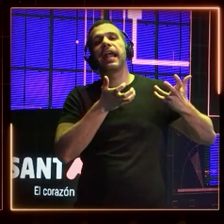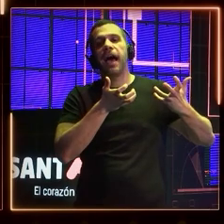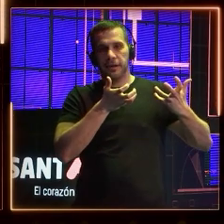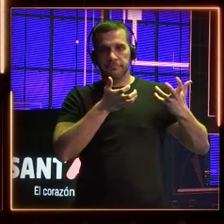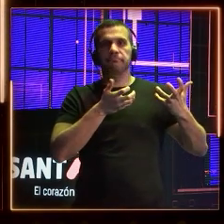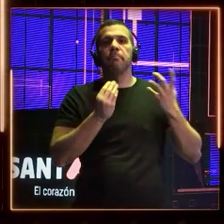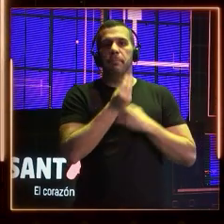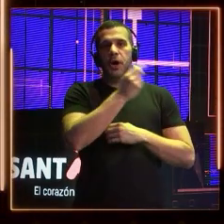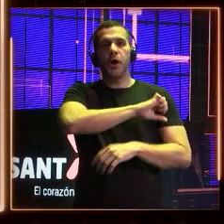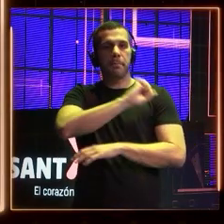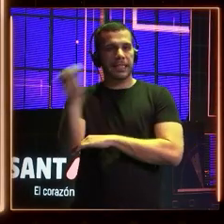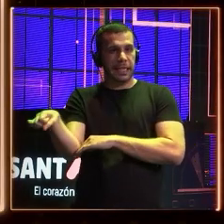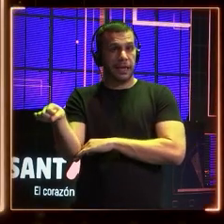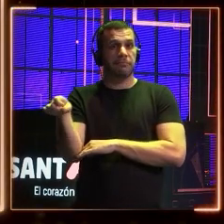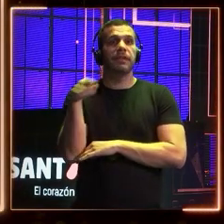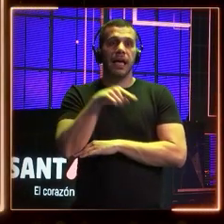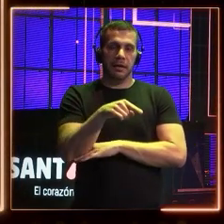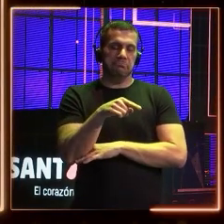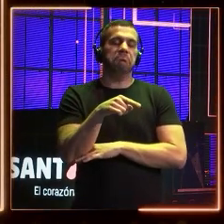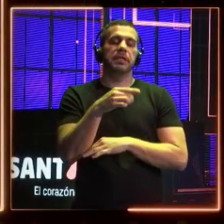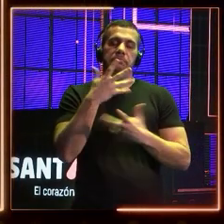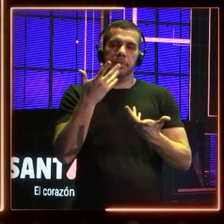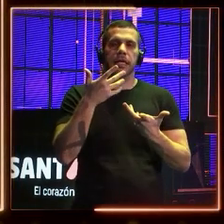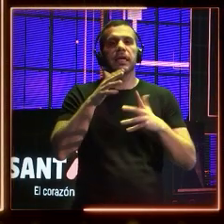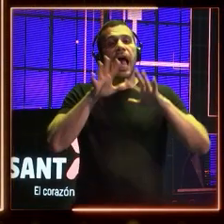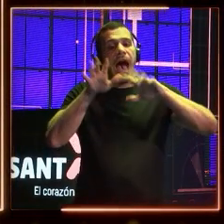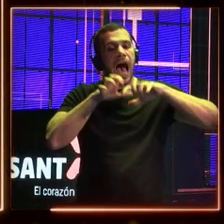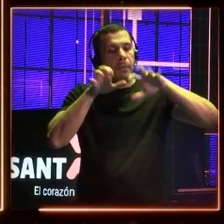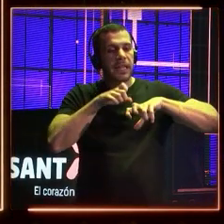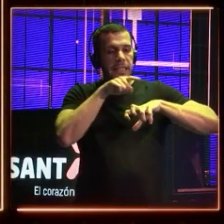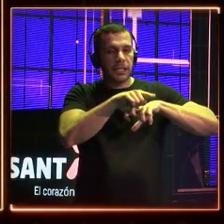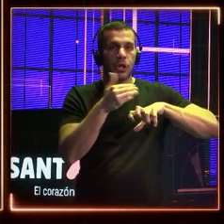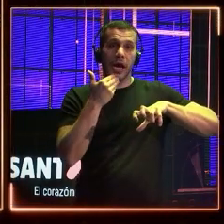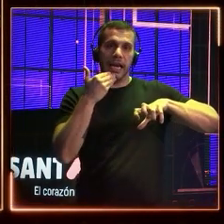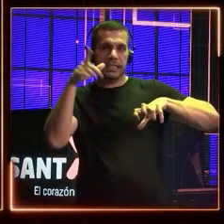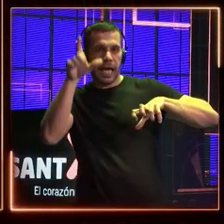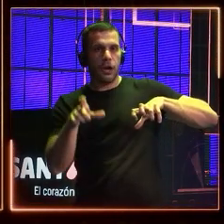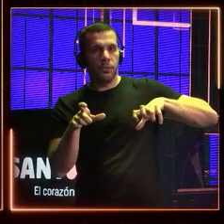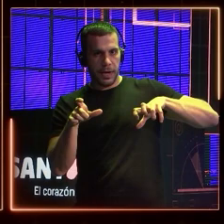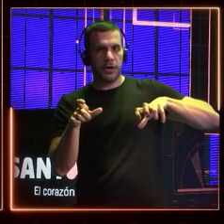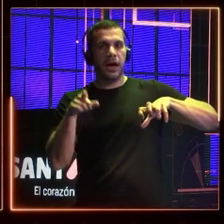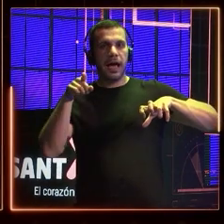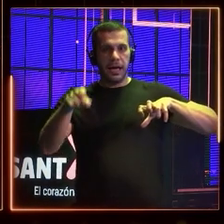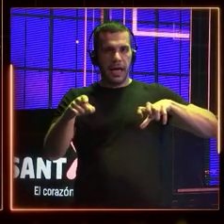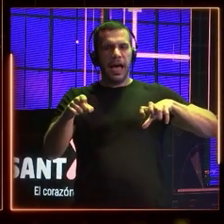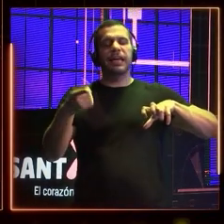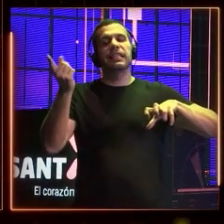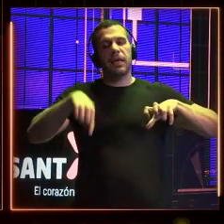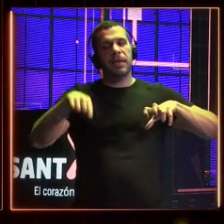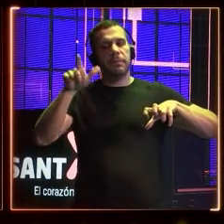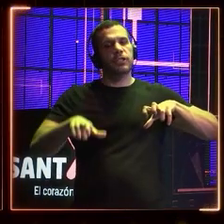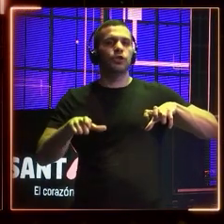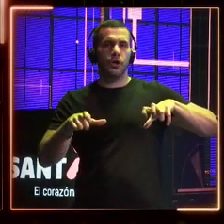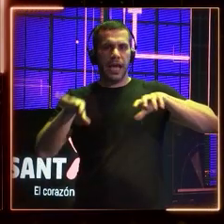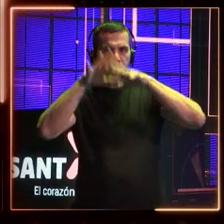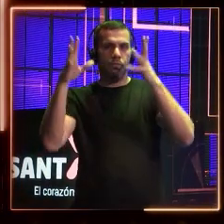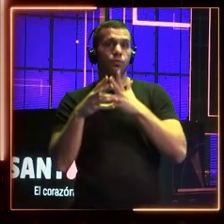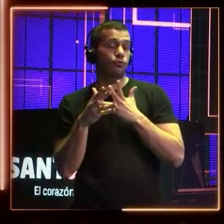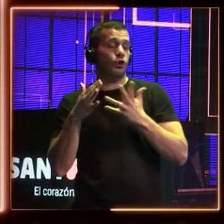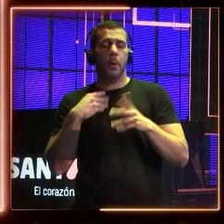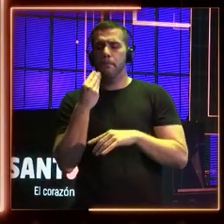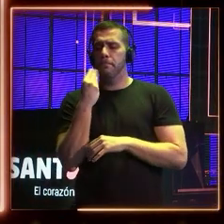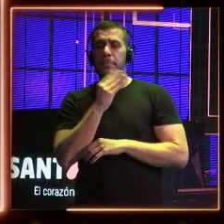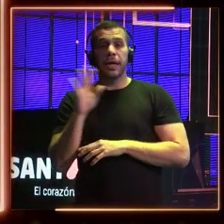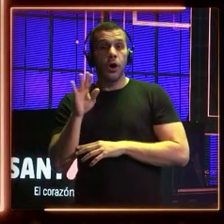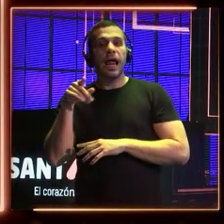humano está aprendiendo con la máquina el mejor jugador del mundo de go se siente hoy mejor jugador precisamente por esta oportunidad